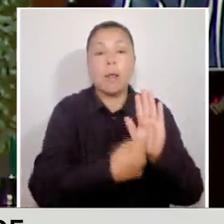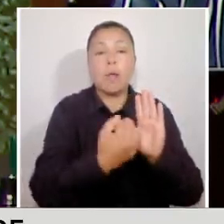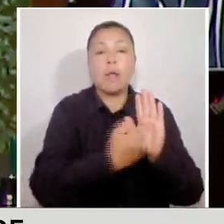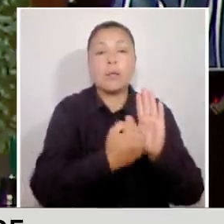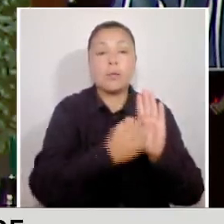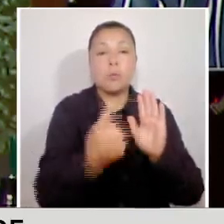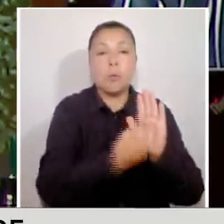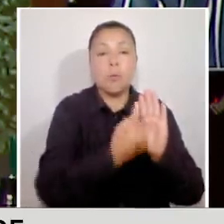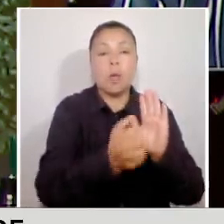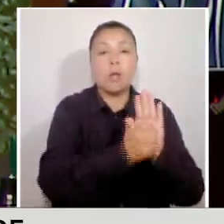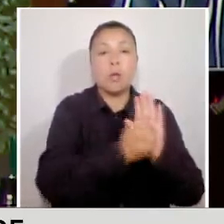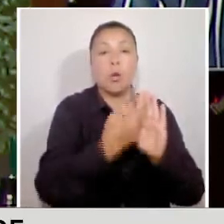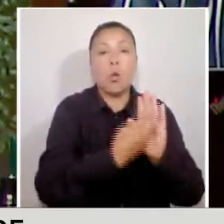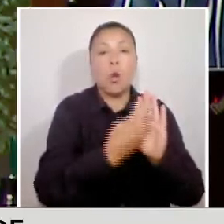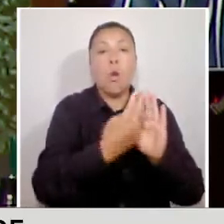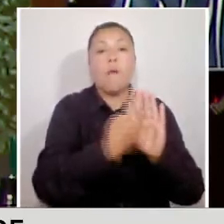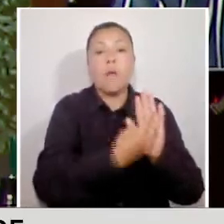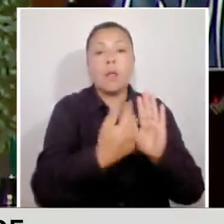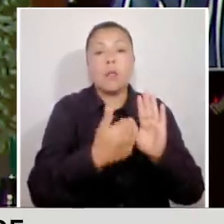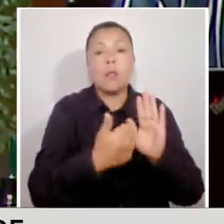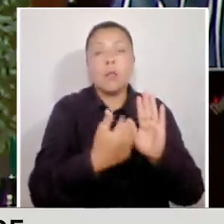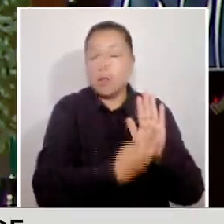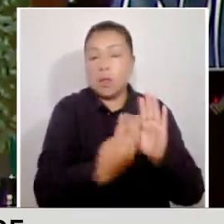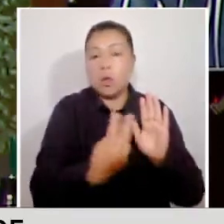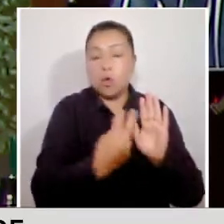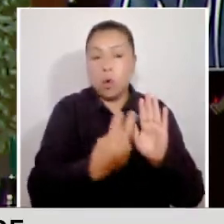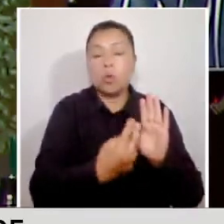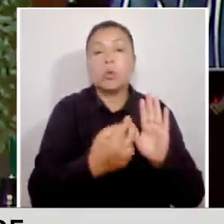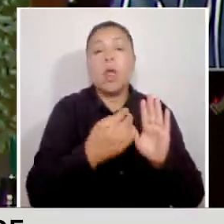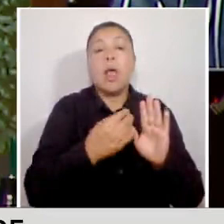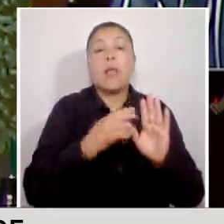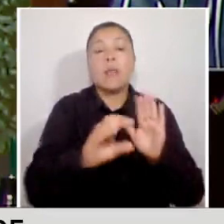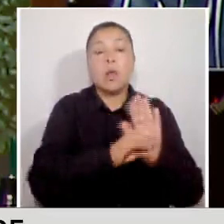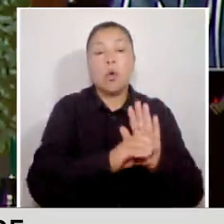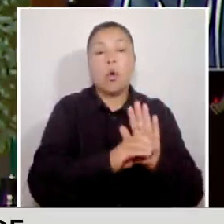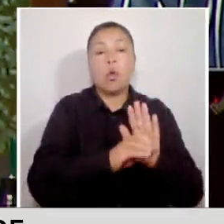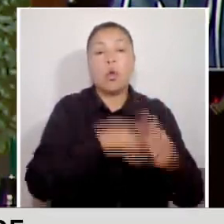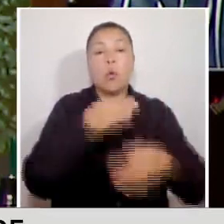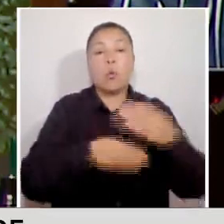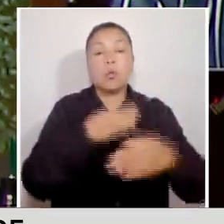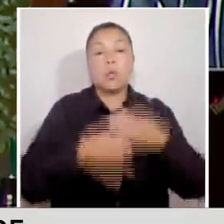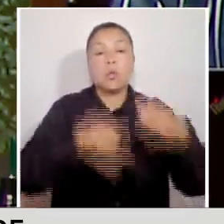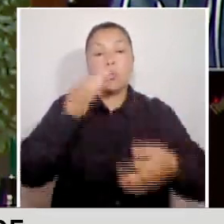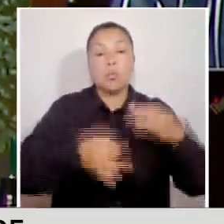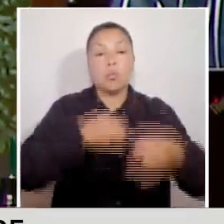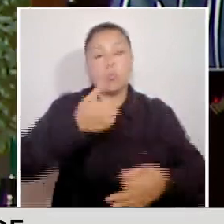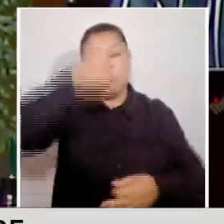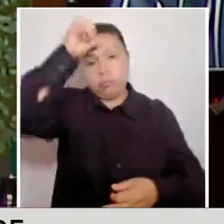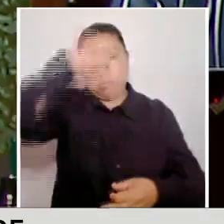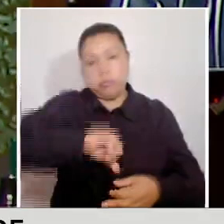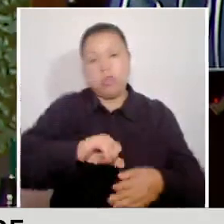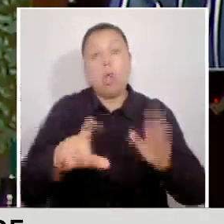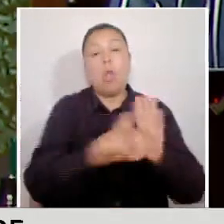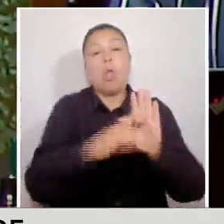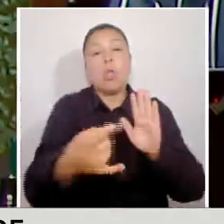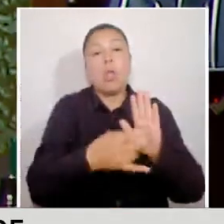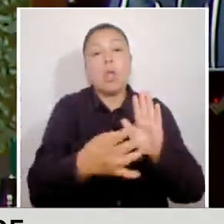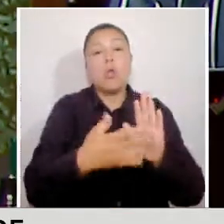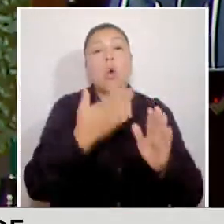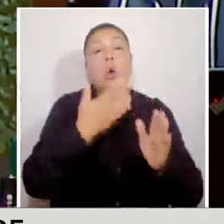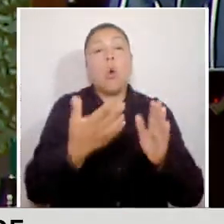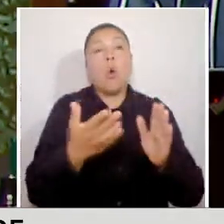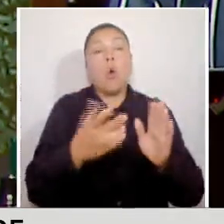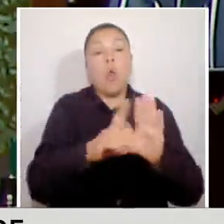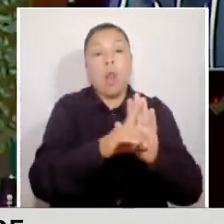del artículo 222 del código procesal penal luego de la frase o participación en un delito al que la ley le asigna